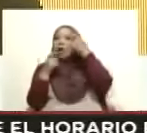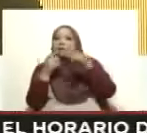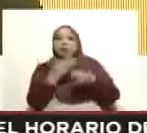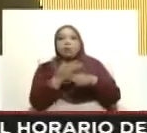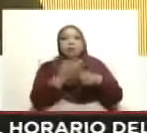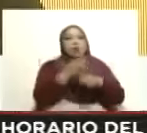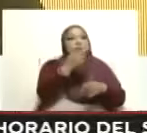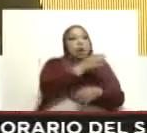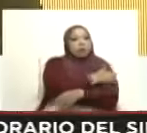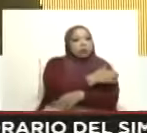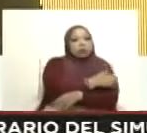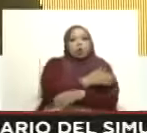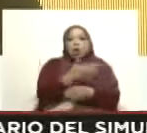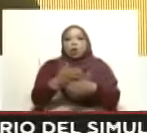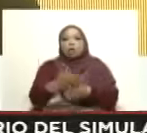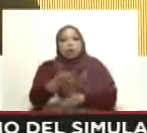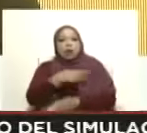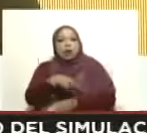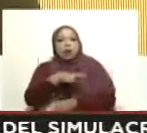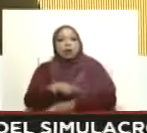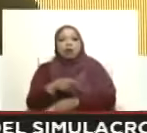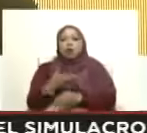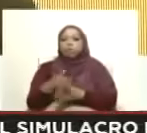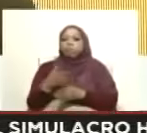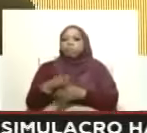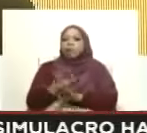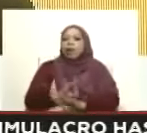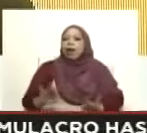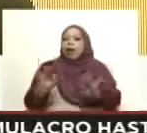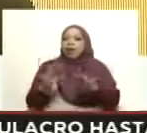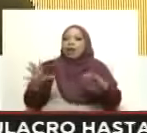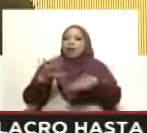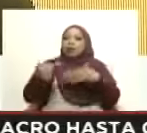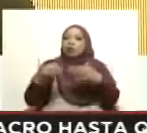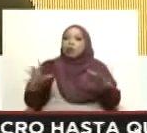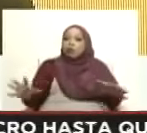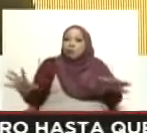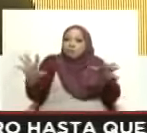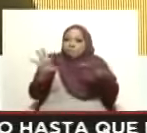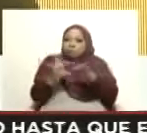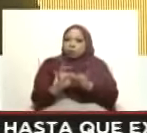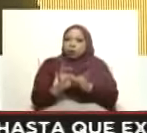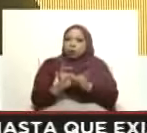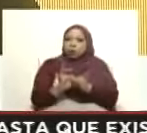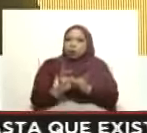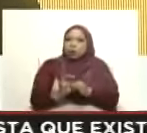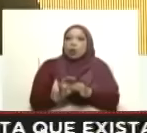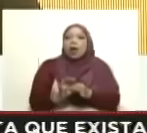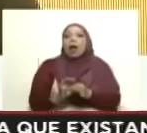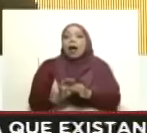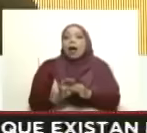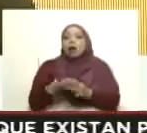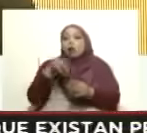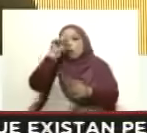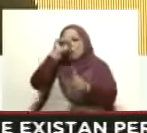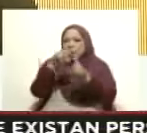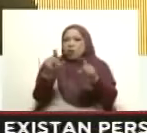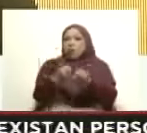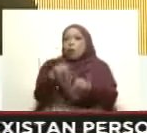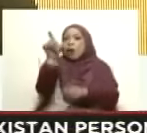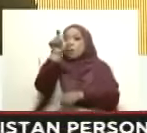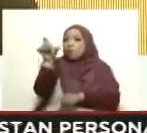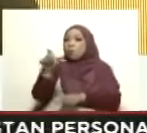tiburones de la guaira nos sentimos felices hoy yendo y asistiendo a los centros de votación para el